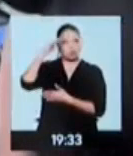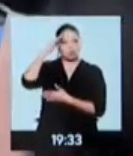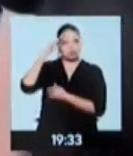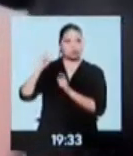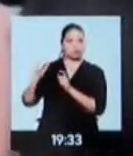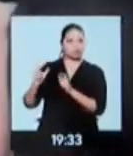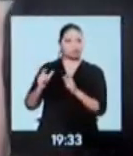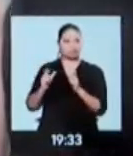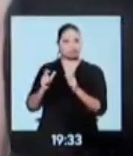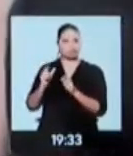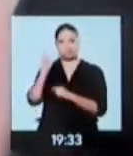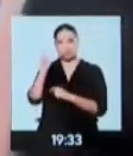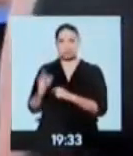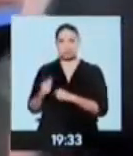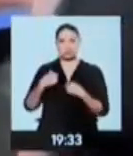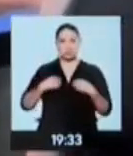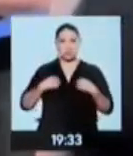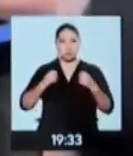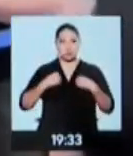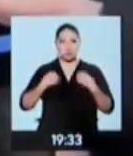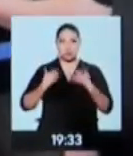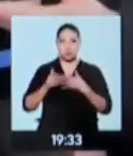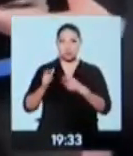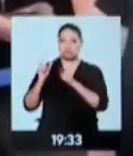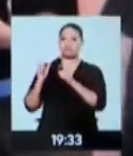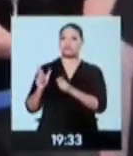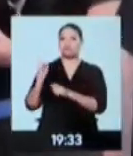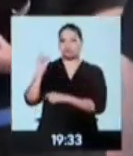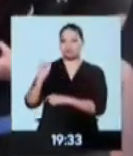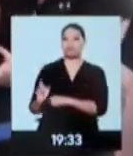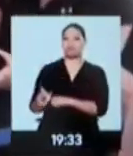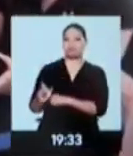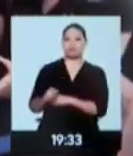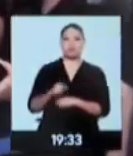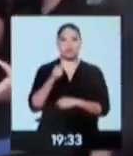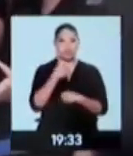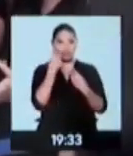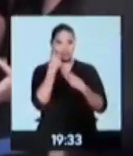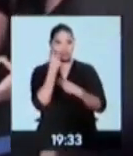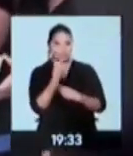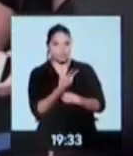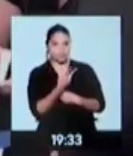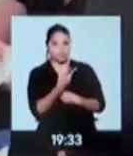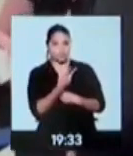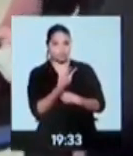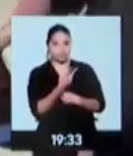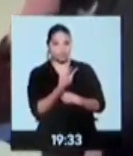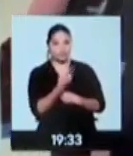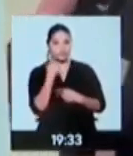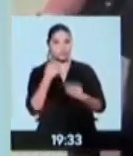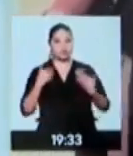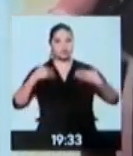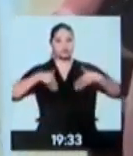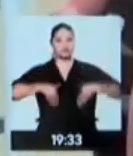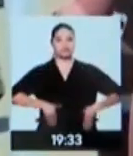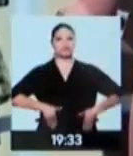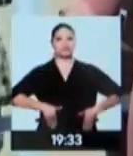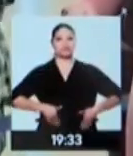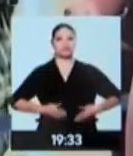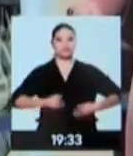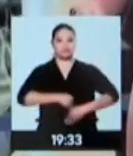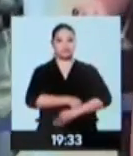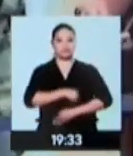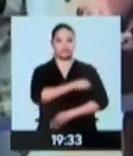del dinero. Maiman, antes de morir, se convirtió en colaborador eficaz, hizo declaraciones incluso de